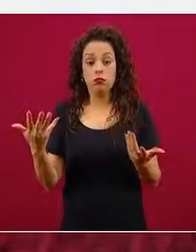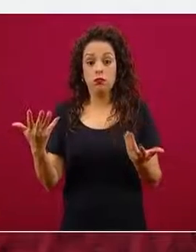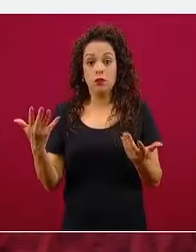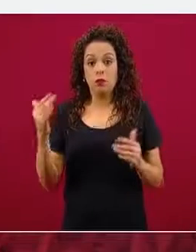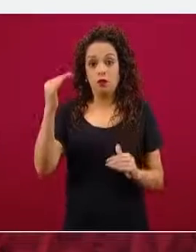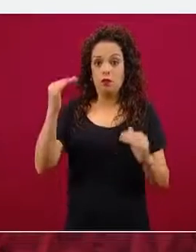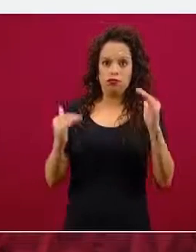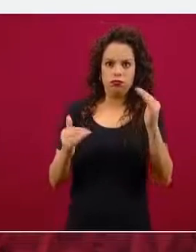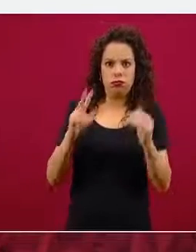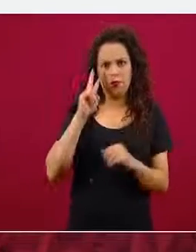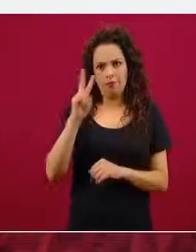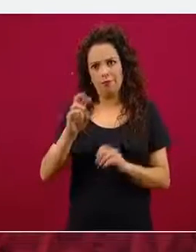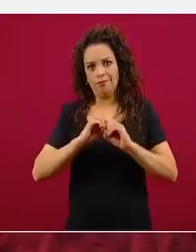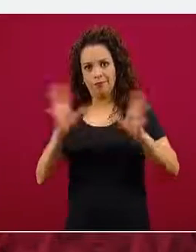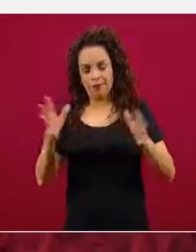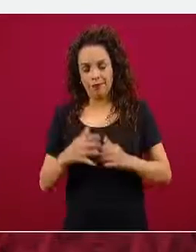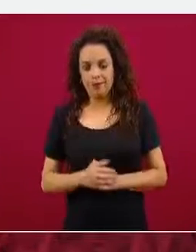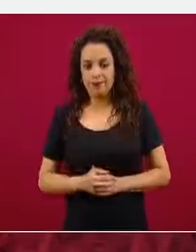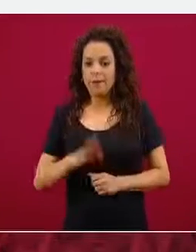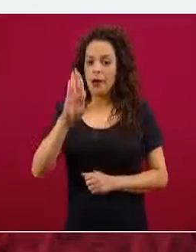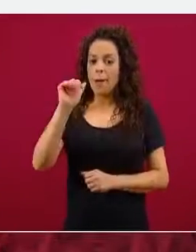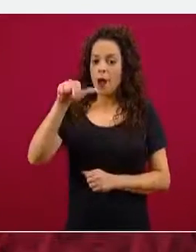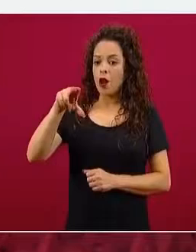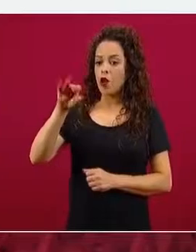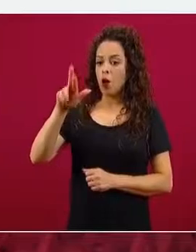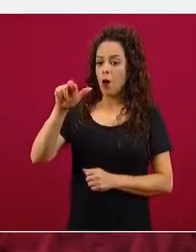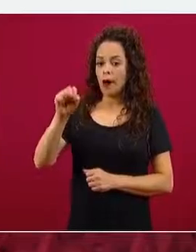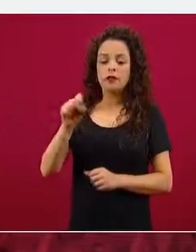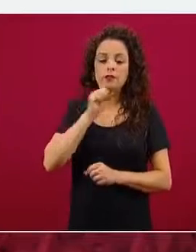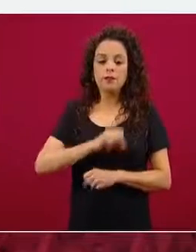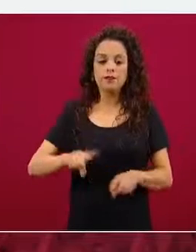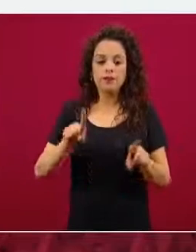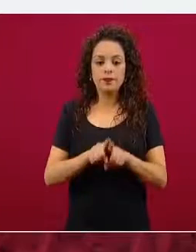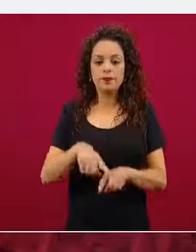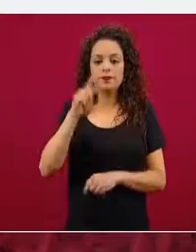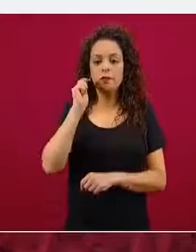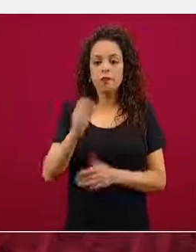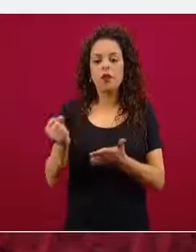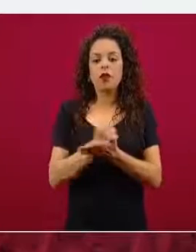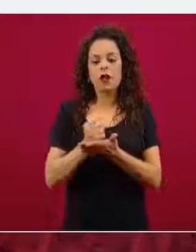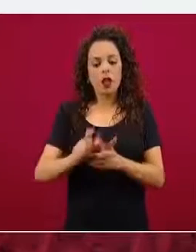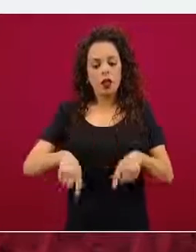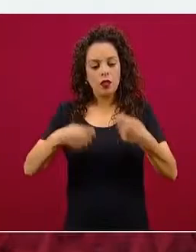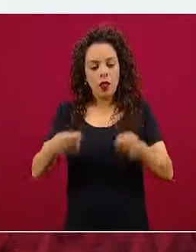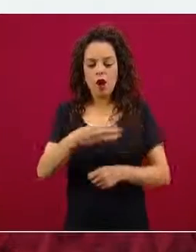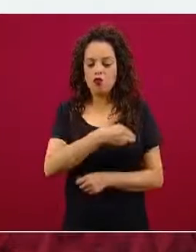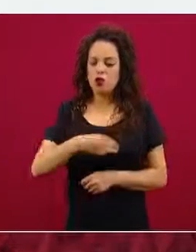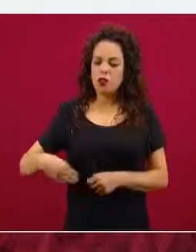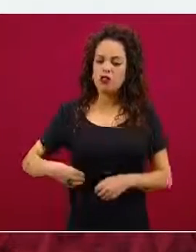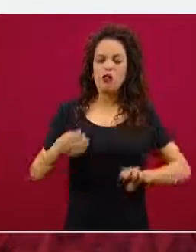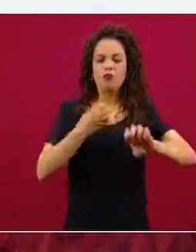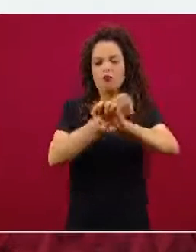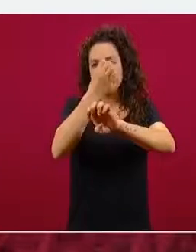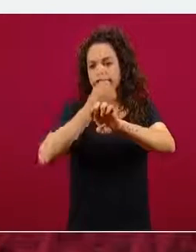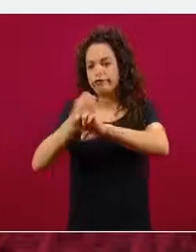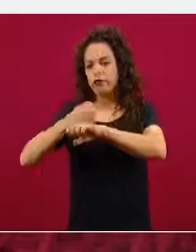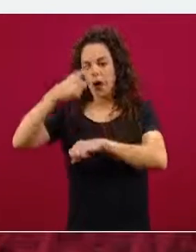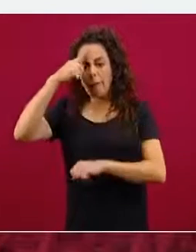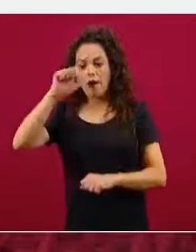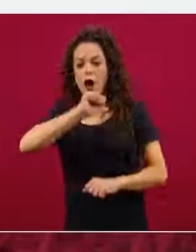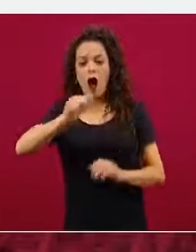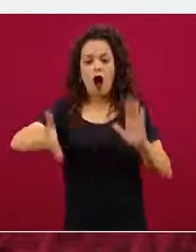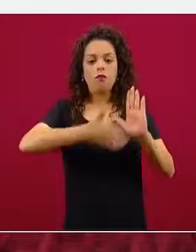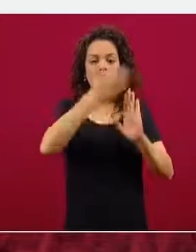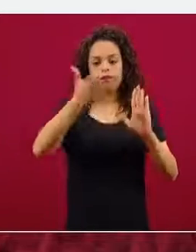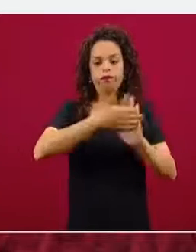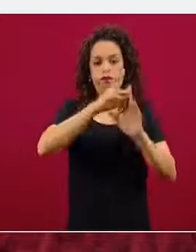uno y otro. Banobras es el mismo tema, se dedica a crédito a municipios, estados y a infraestructura. Por